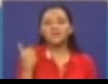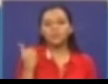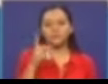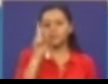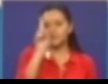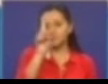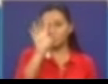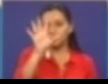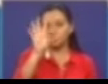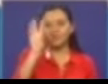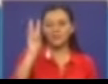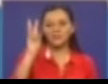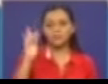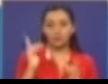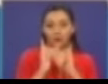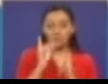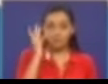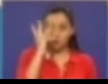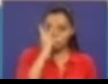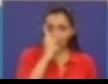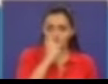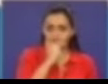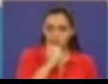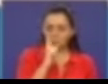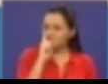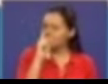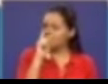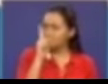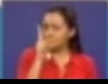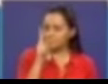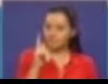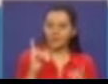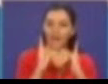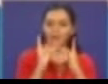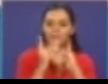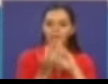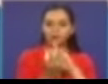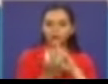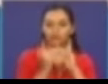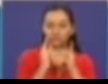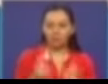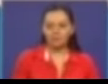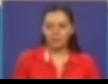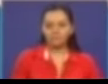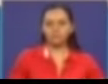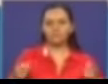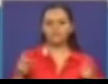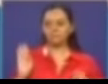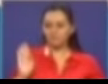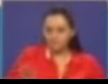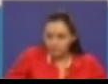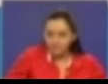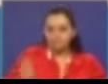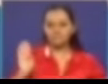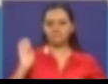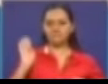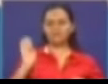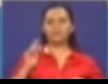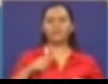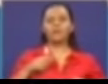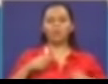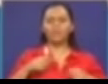hospitalización. Pelucosísimas las camas, esas habitaciones maravillosas. Camas electrónicas, cuartos con